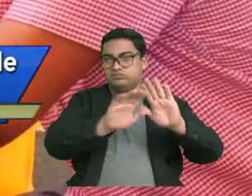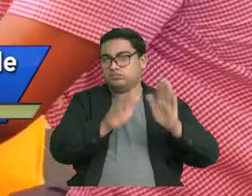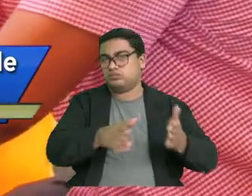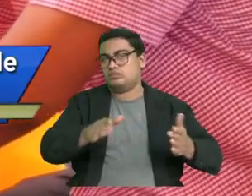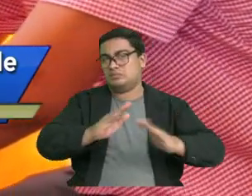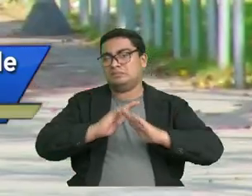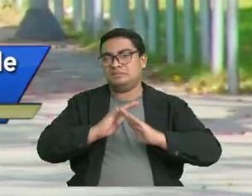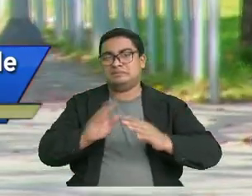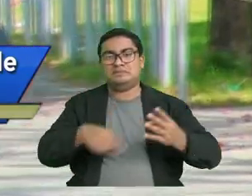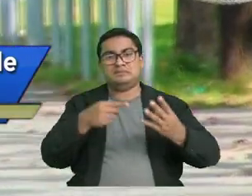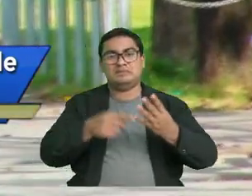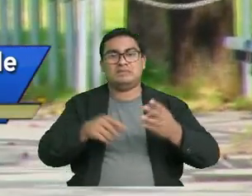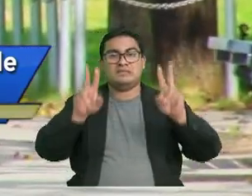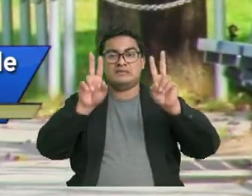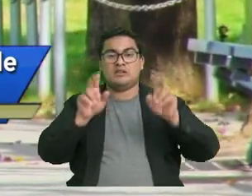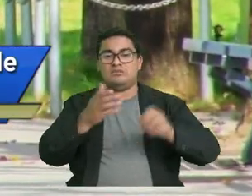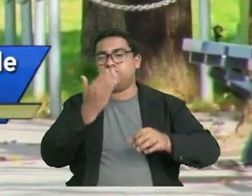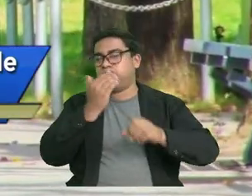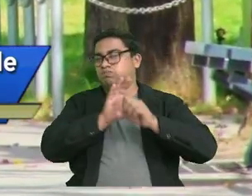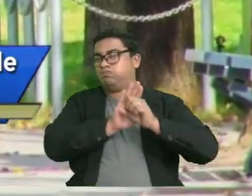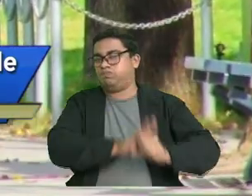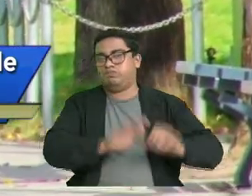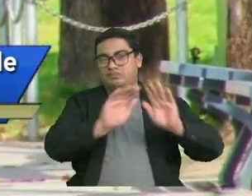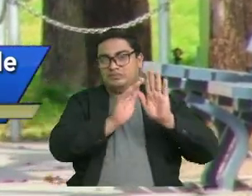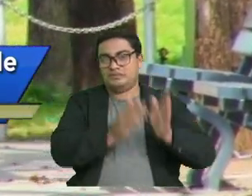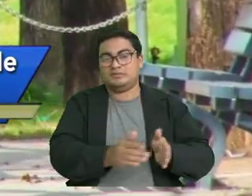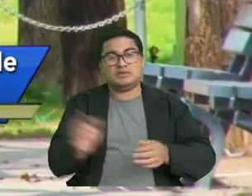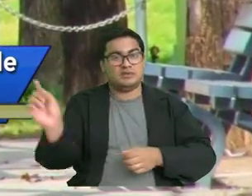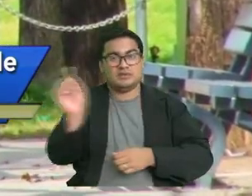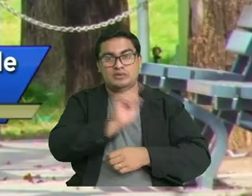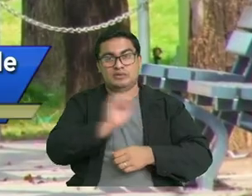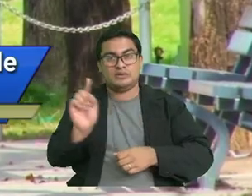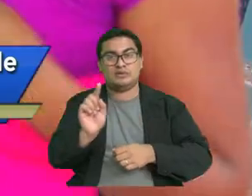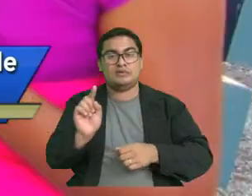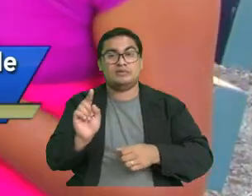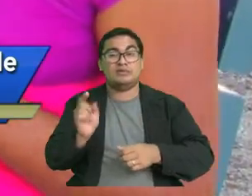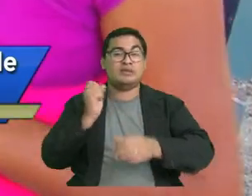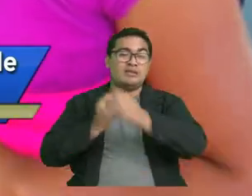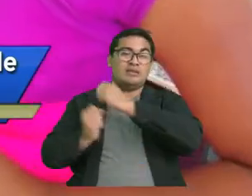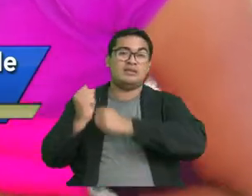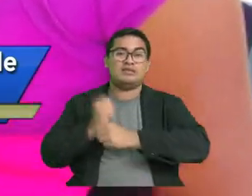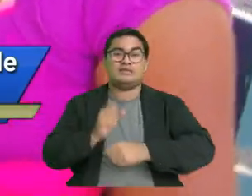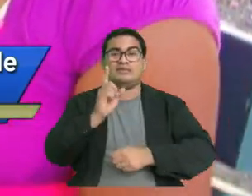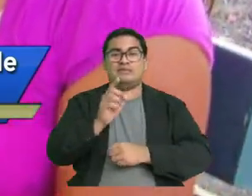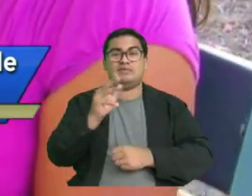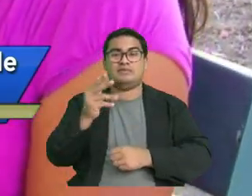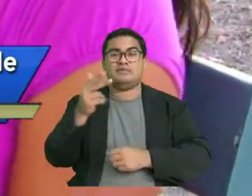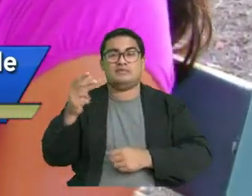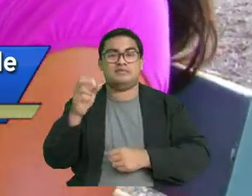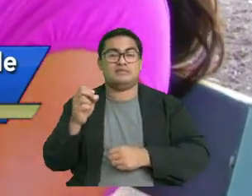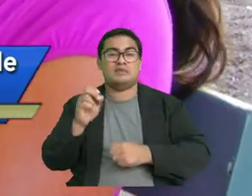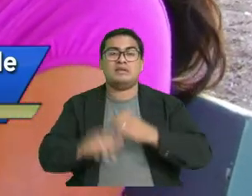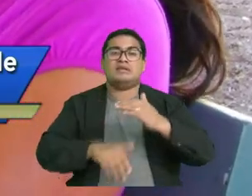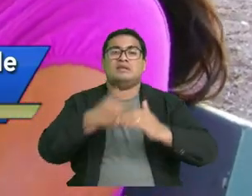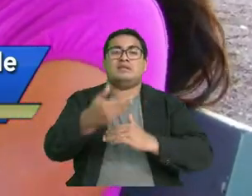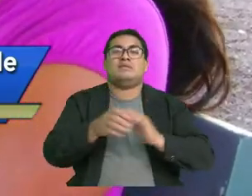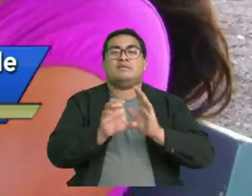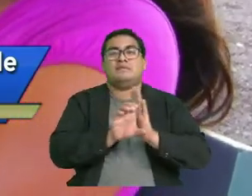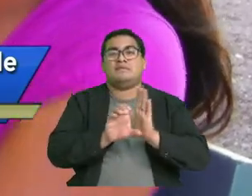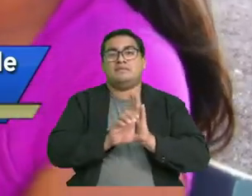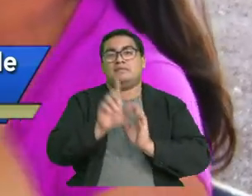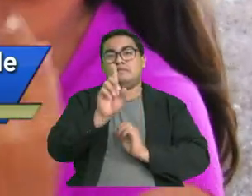tiene que ver con el tema de la no discriminación a la mujer, se aprueban en esos años 80. Y luego la constitución